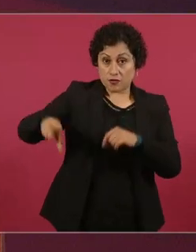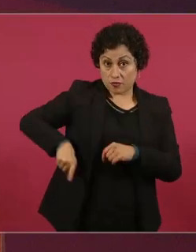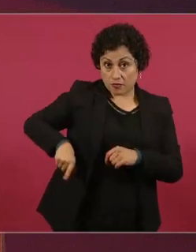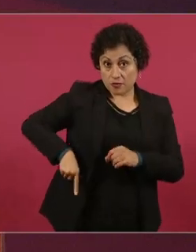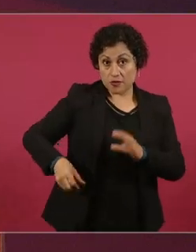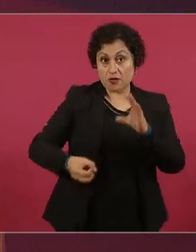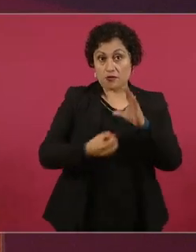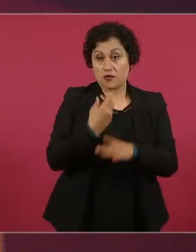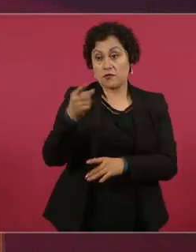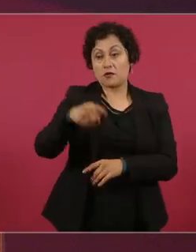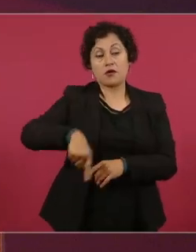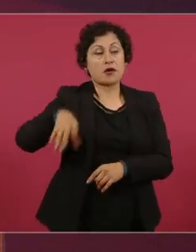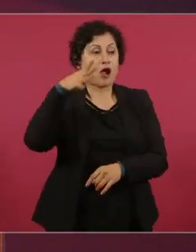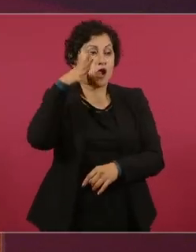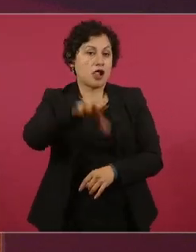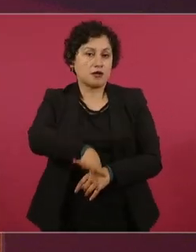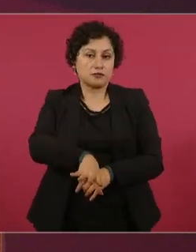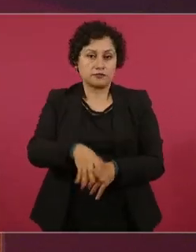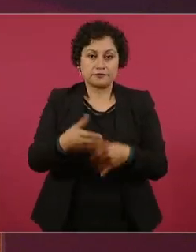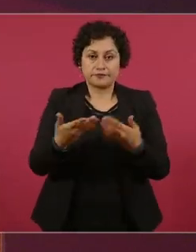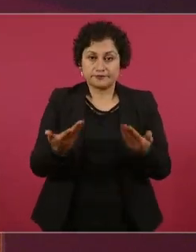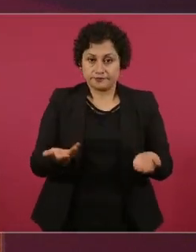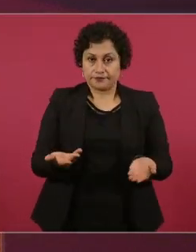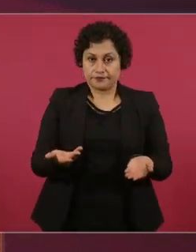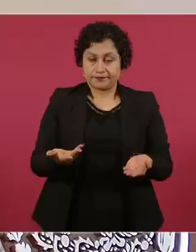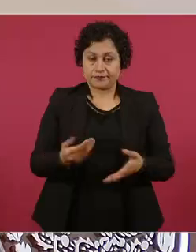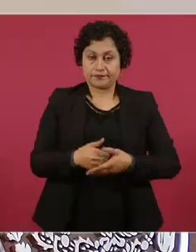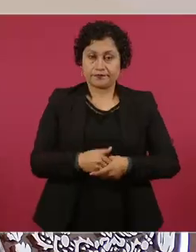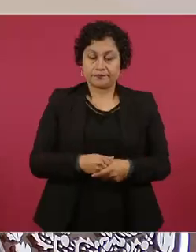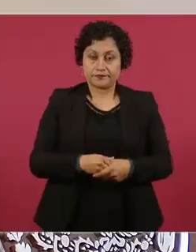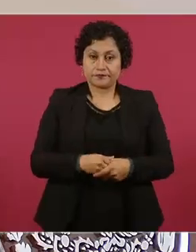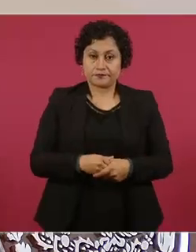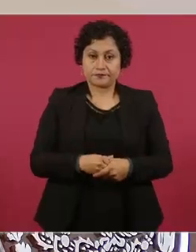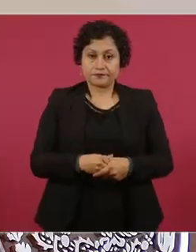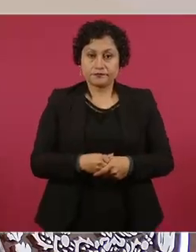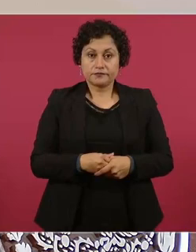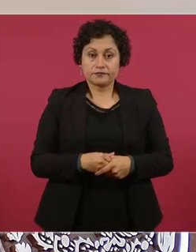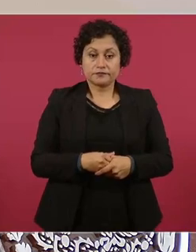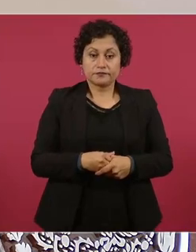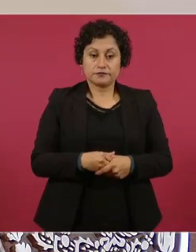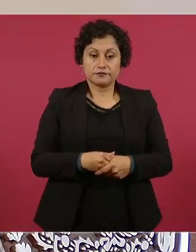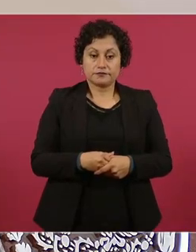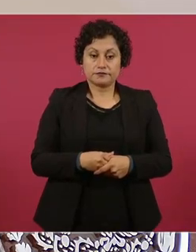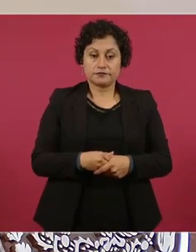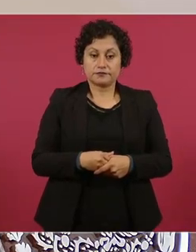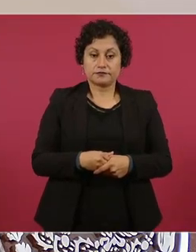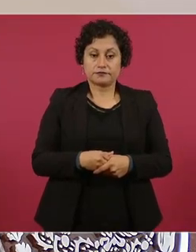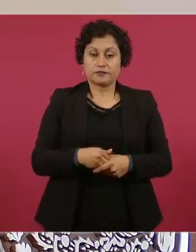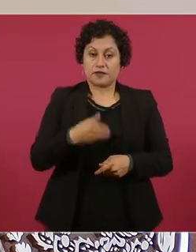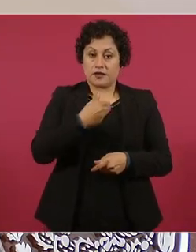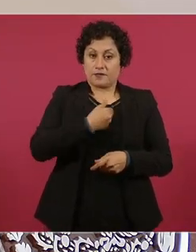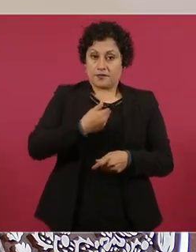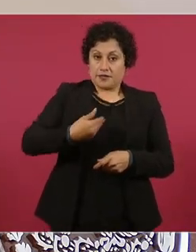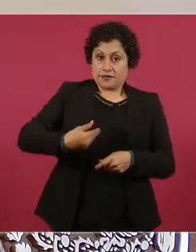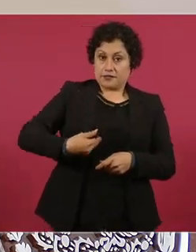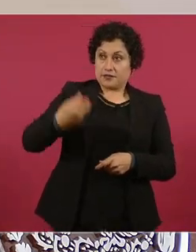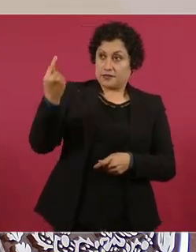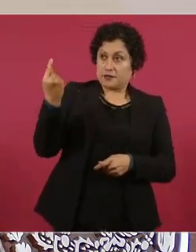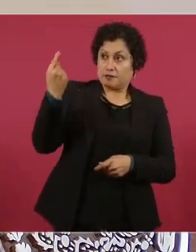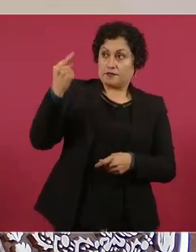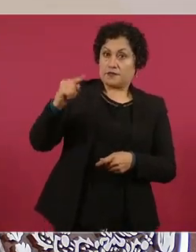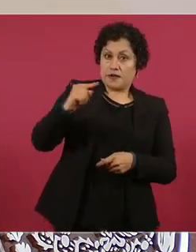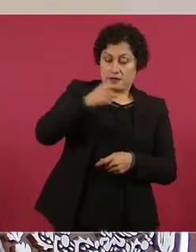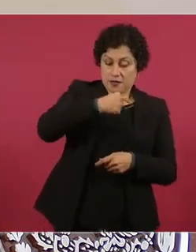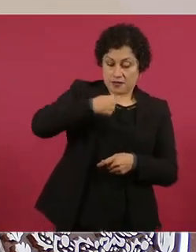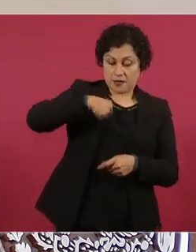¿Y qué instrucción recibimos de parte del presidente López Obrador?